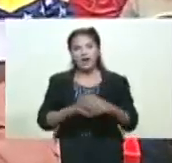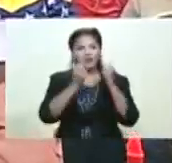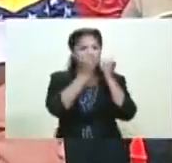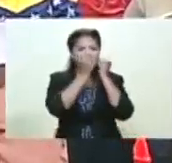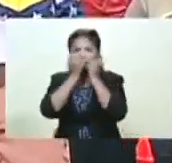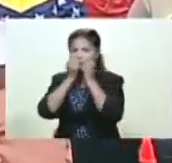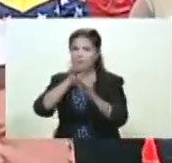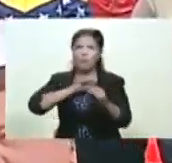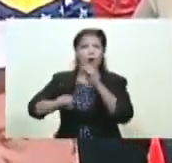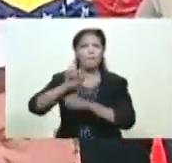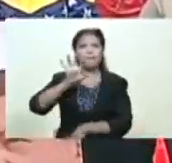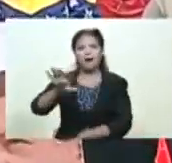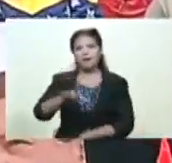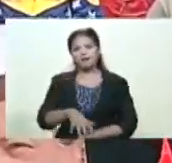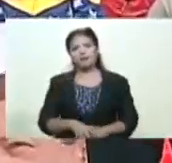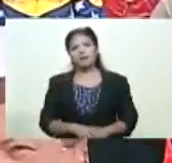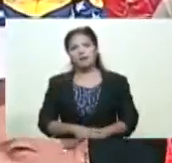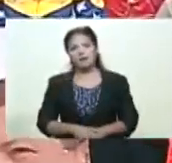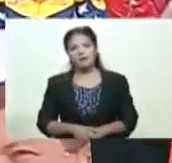Terrorismo apátrida.